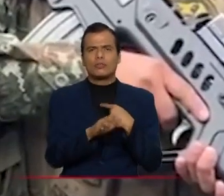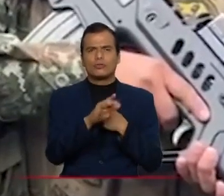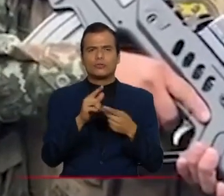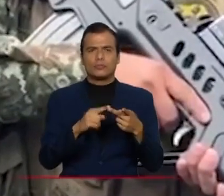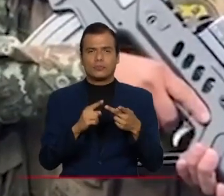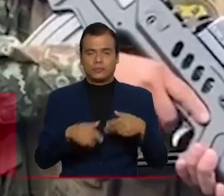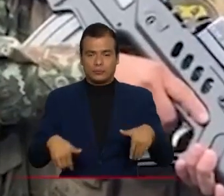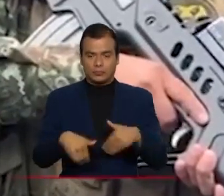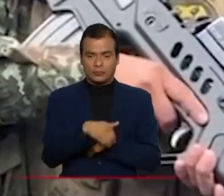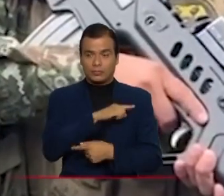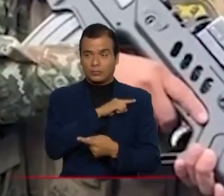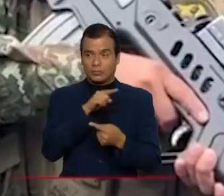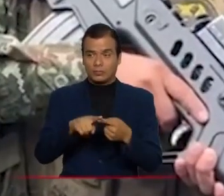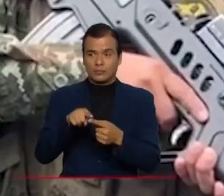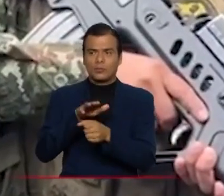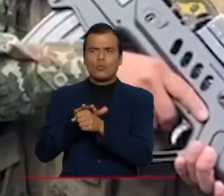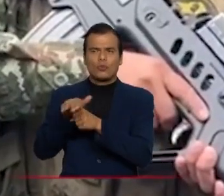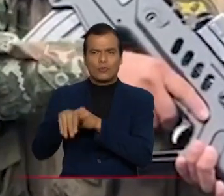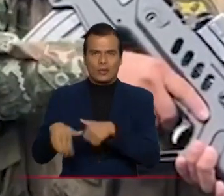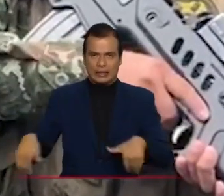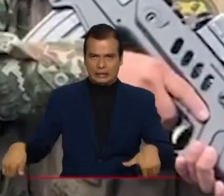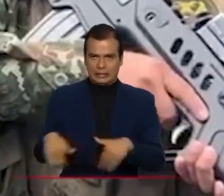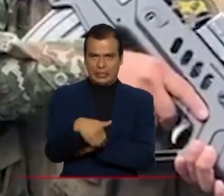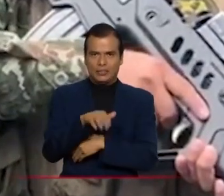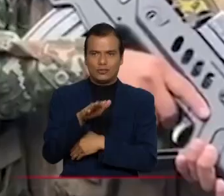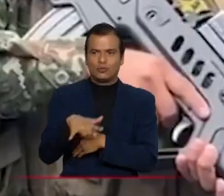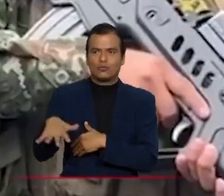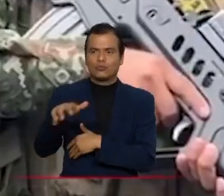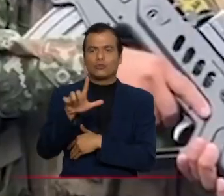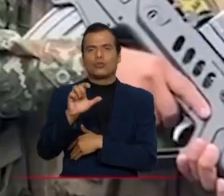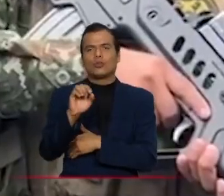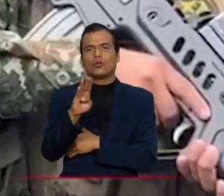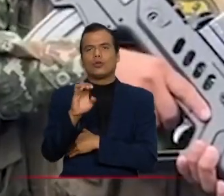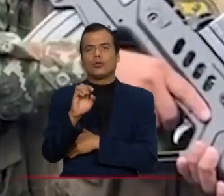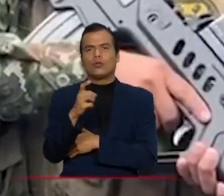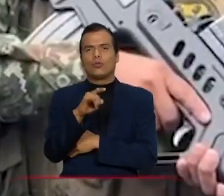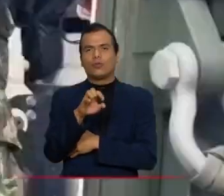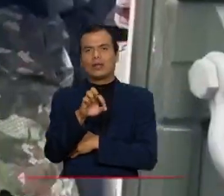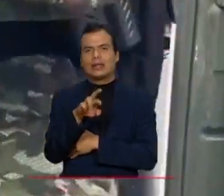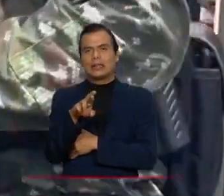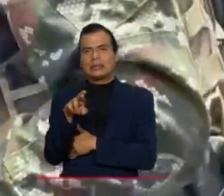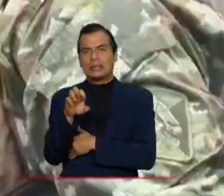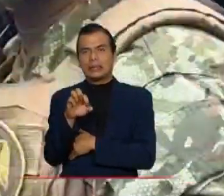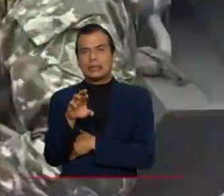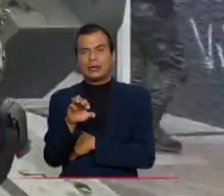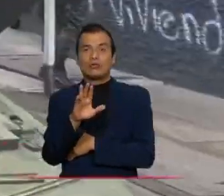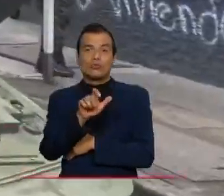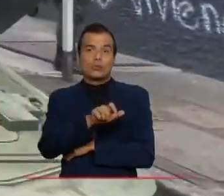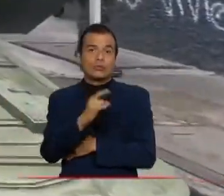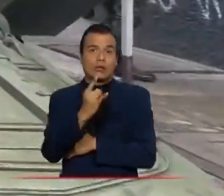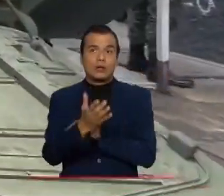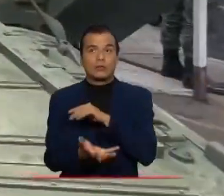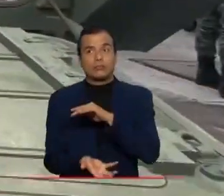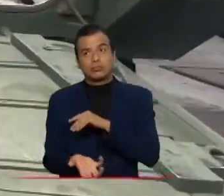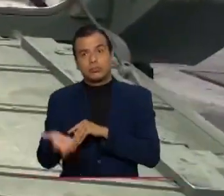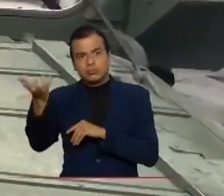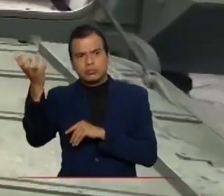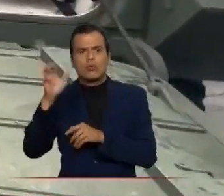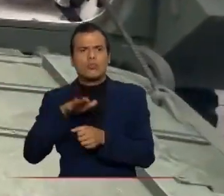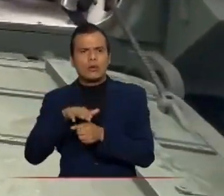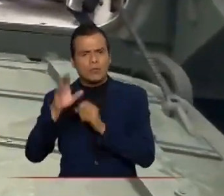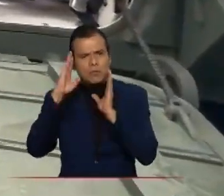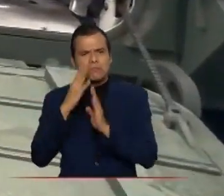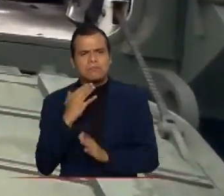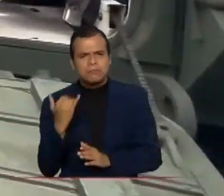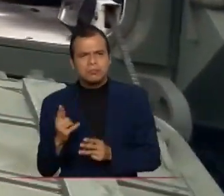Camilo Guerrero Buenaventura para garantizar el desplazamiento de las personas que se van a movilizar hasta Buenaventura, igualmente los municipios